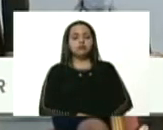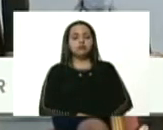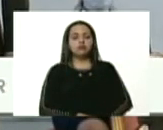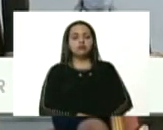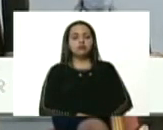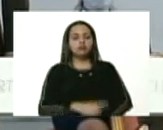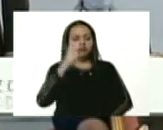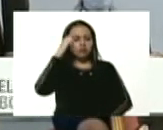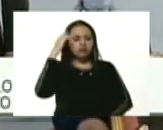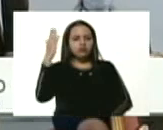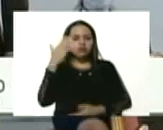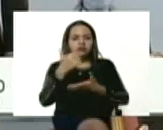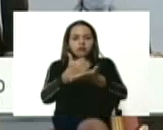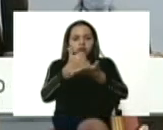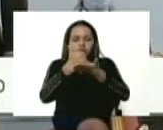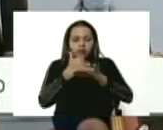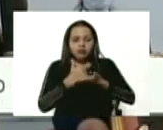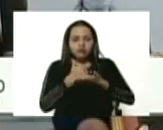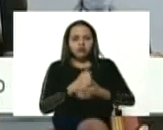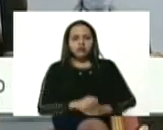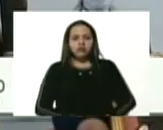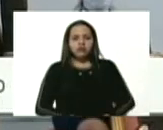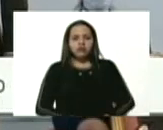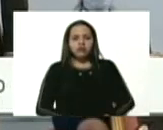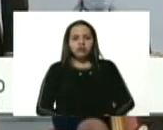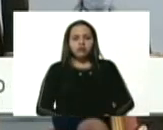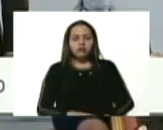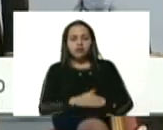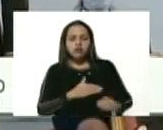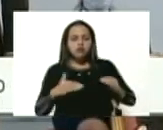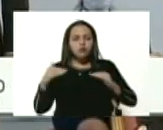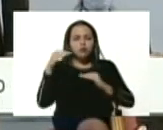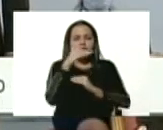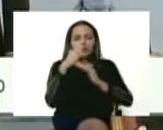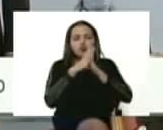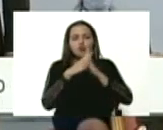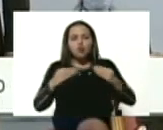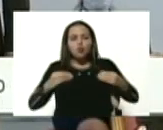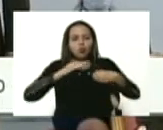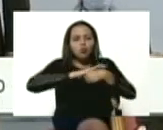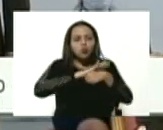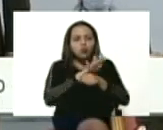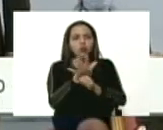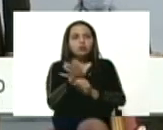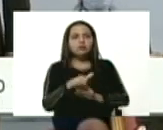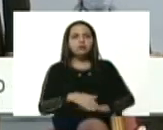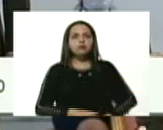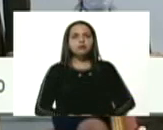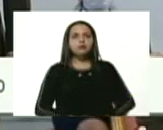Dios mediante, habiendo superado total y definitivamente esta pandemia,